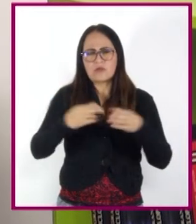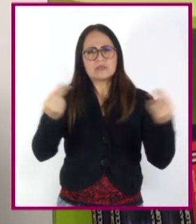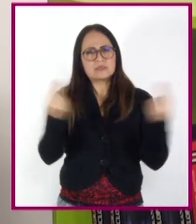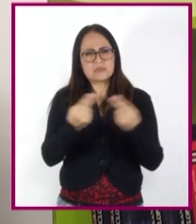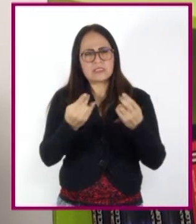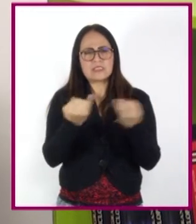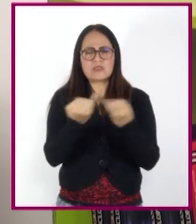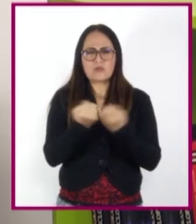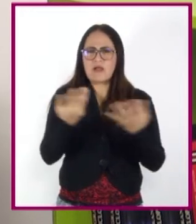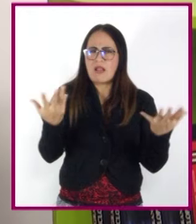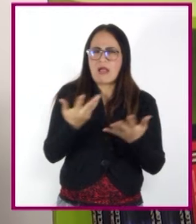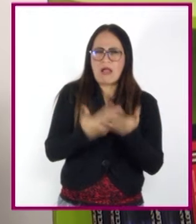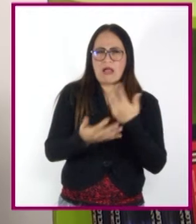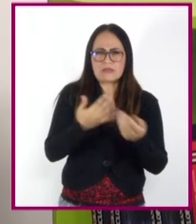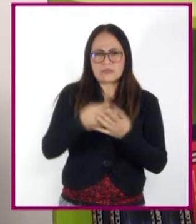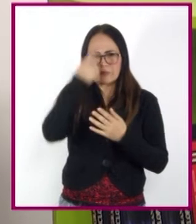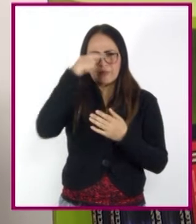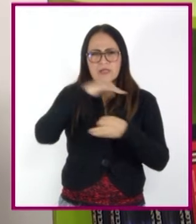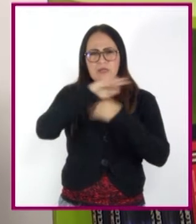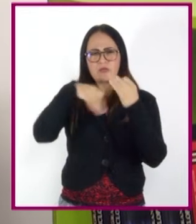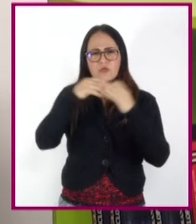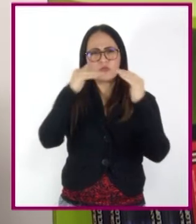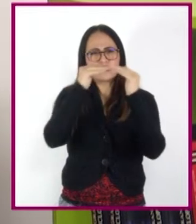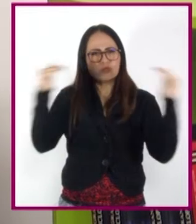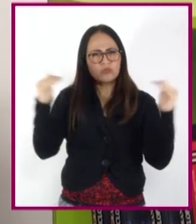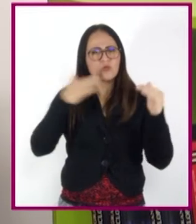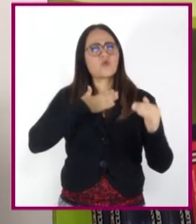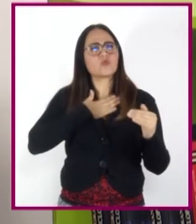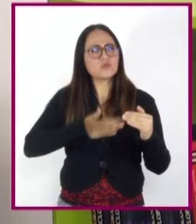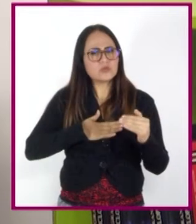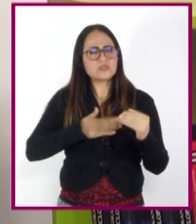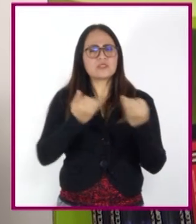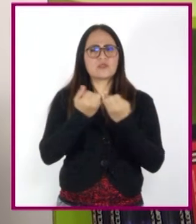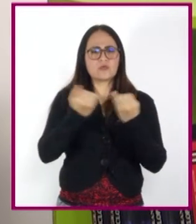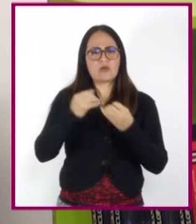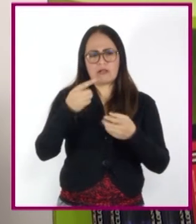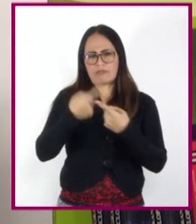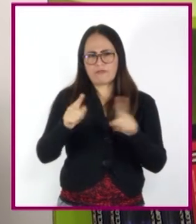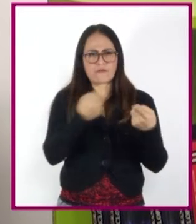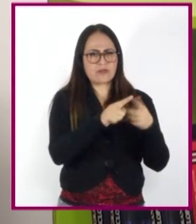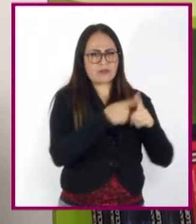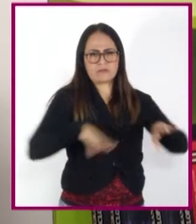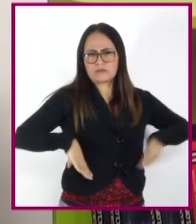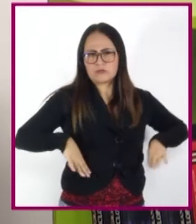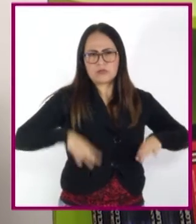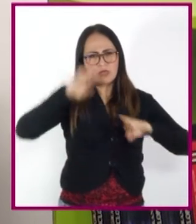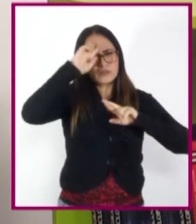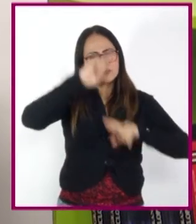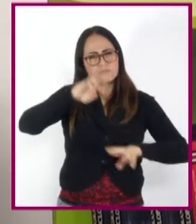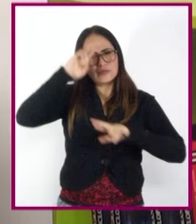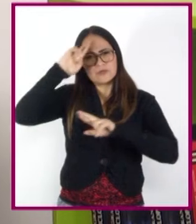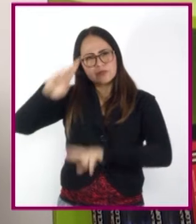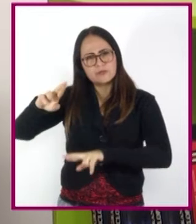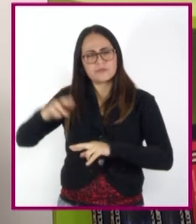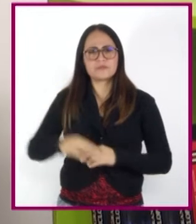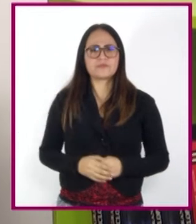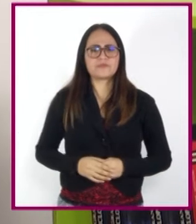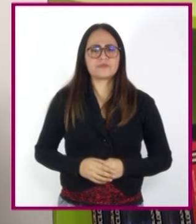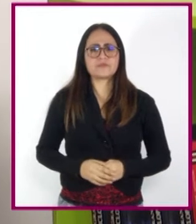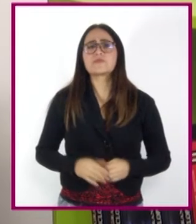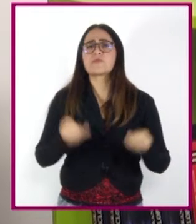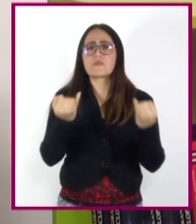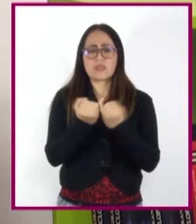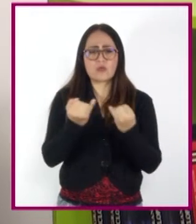que fomenten una cultura de equidad, justicia social y respeto por la diversidad. Se debe procurar una colaboración